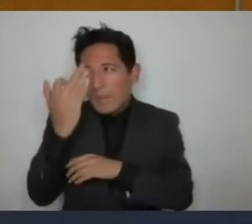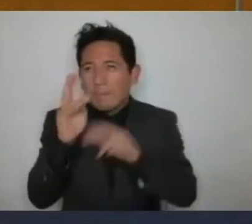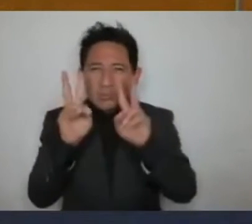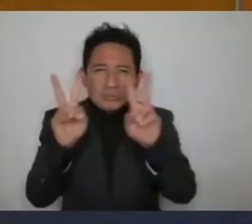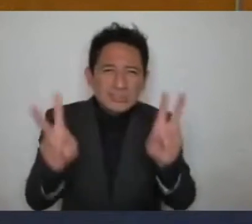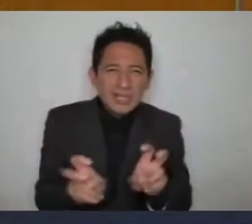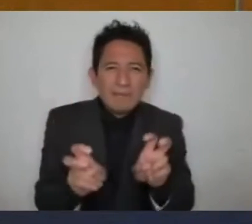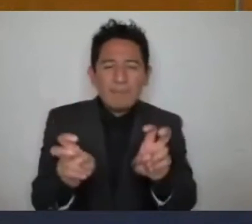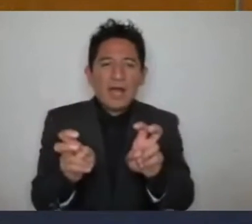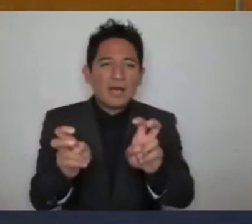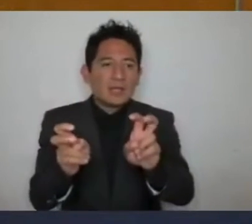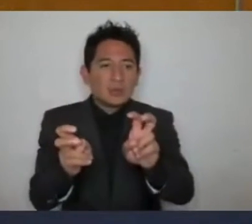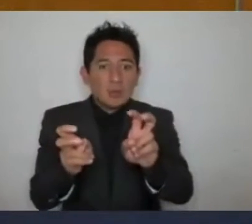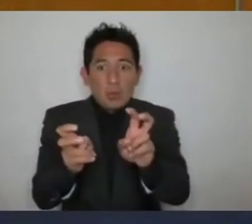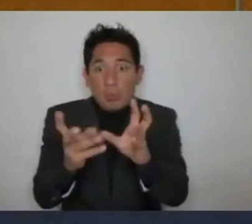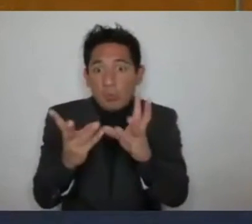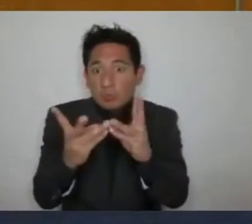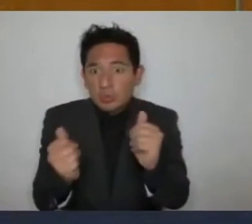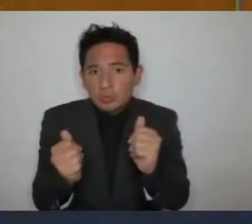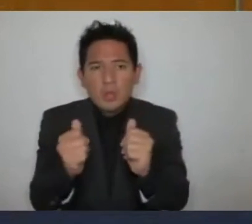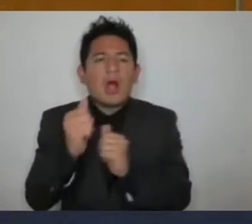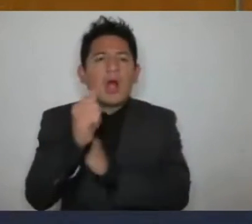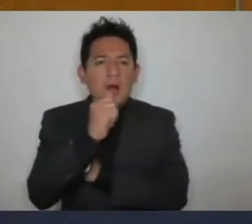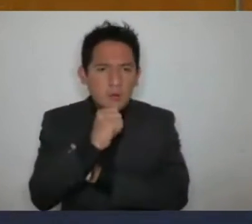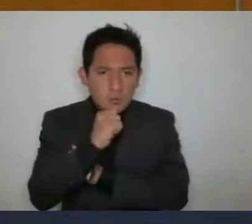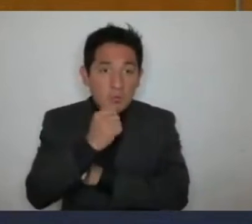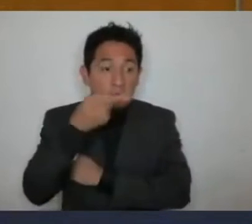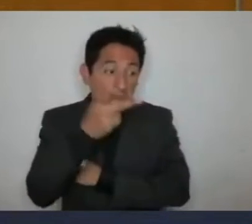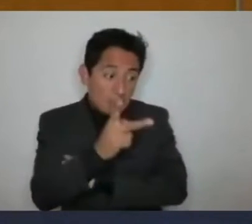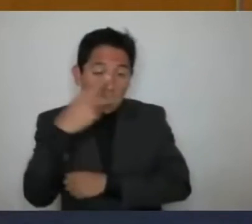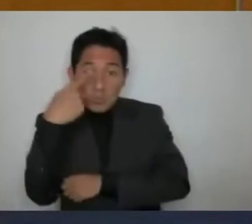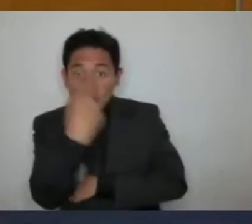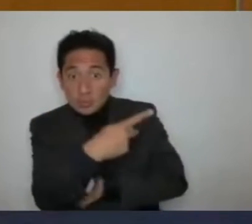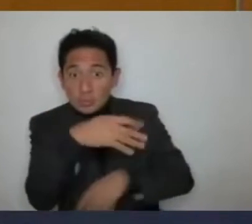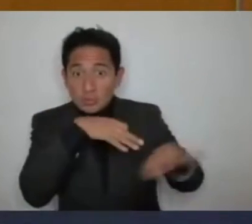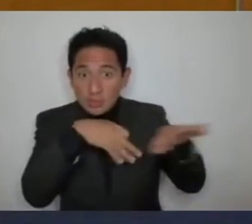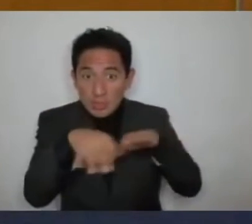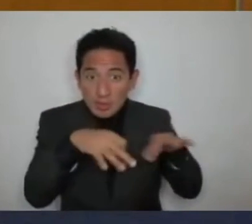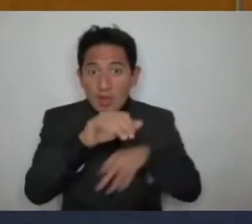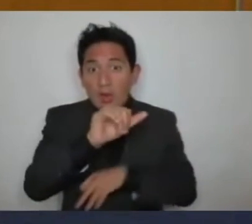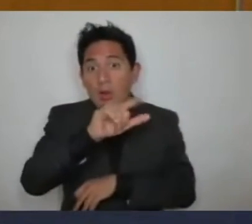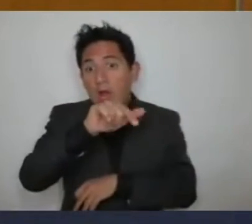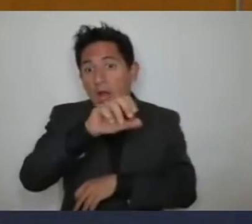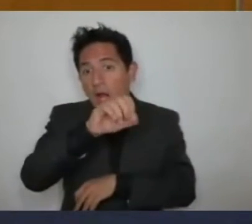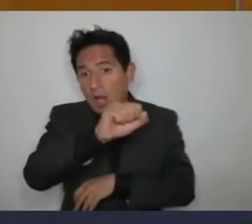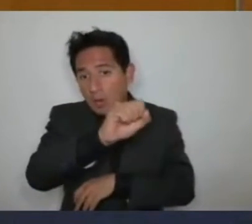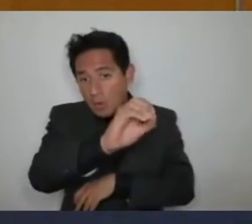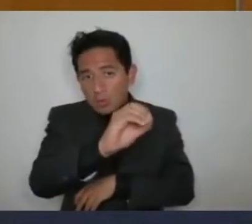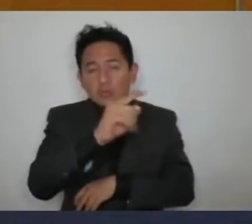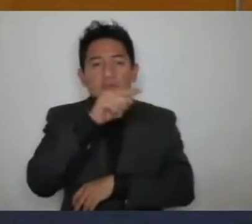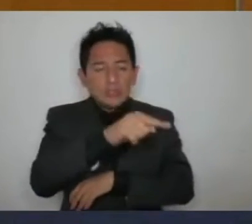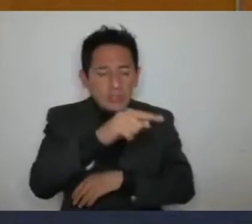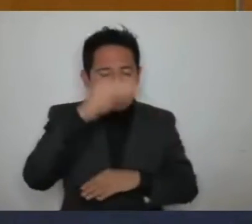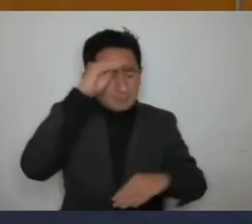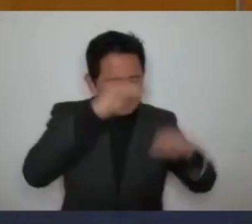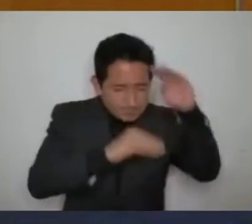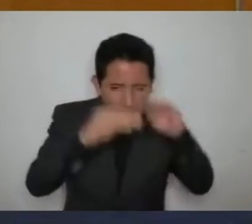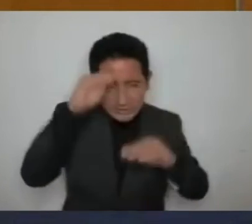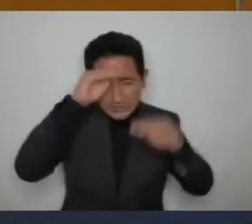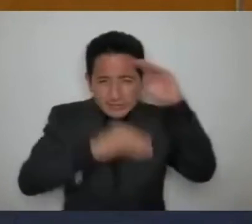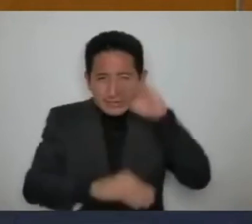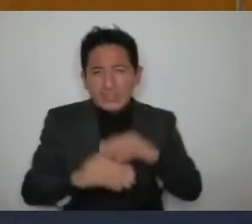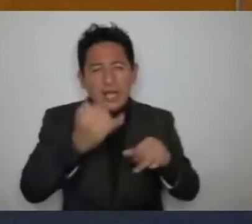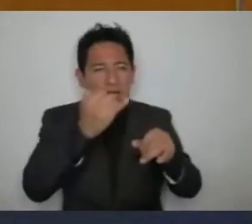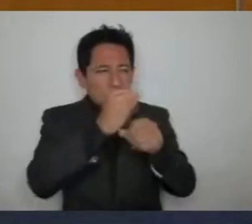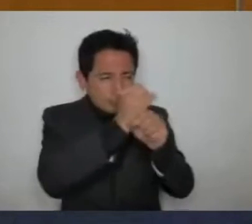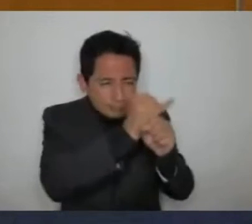pero pues yo creo que el trabajo que hizo Alonso que coordinó Alonso que dirigió que escribió que pensó que organizó y tambén